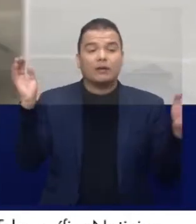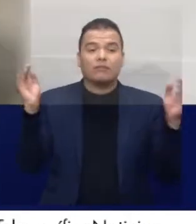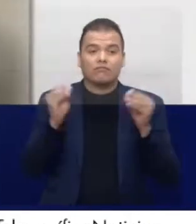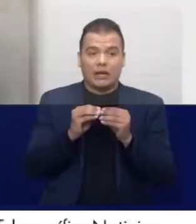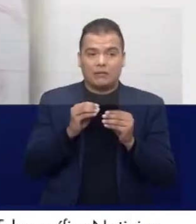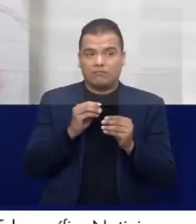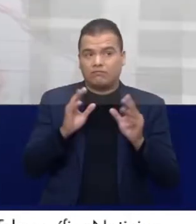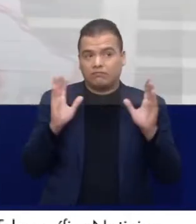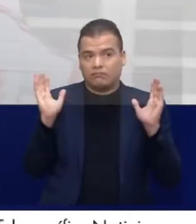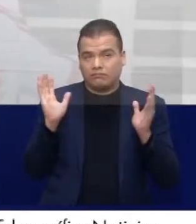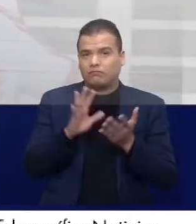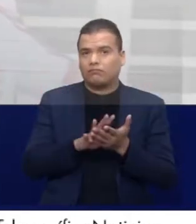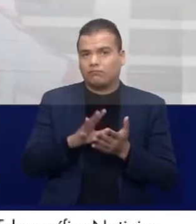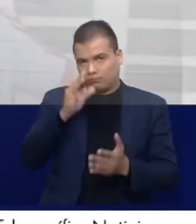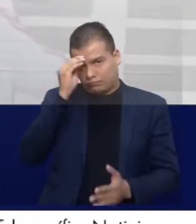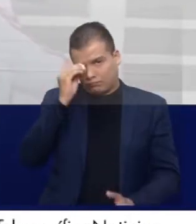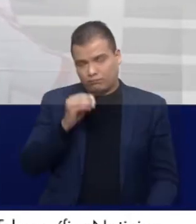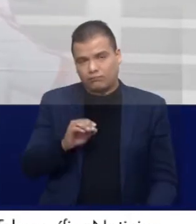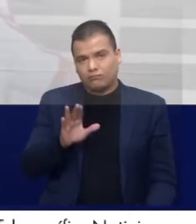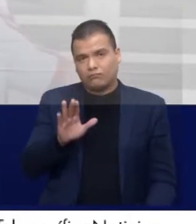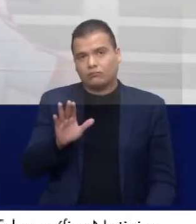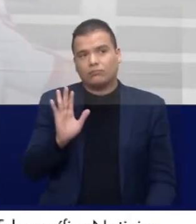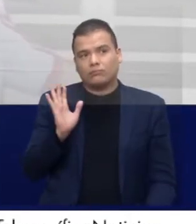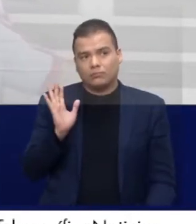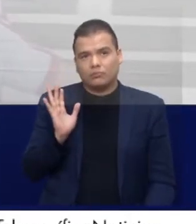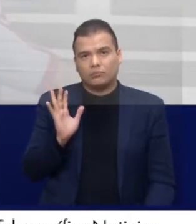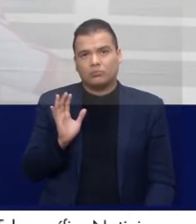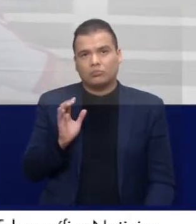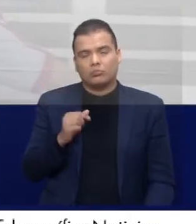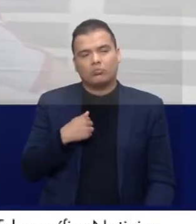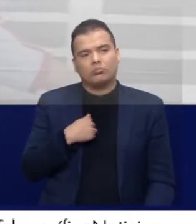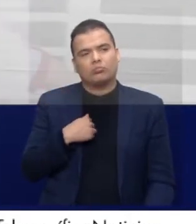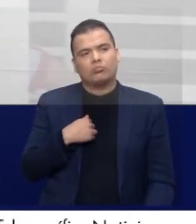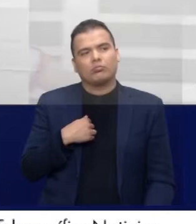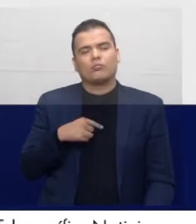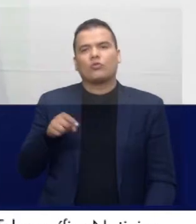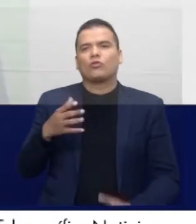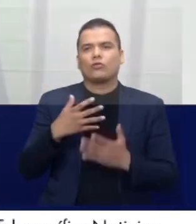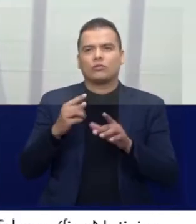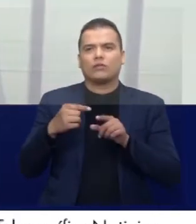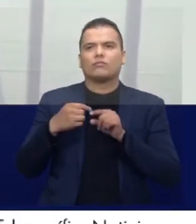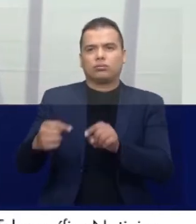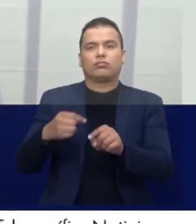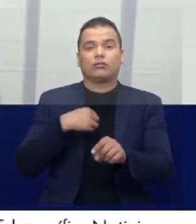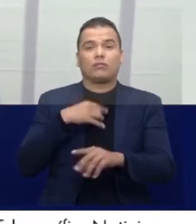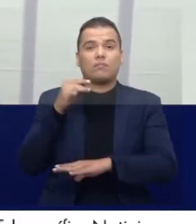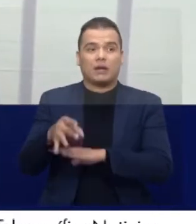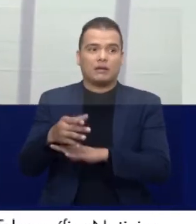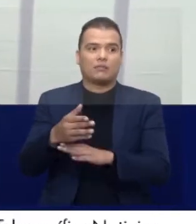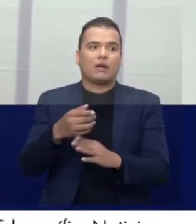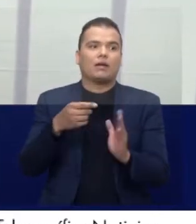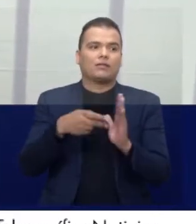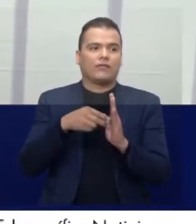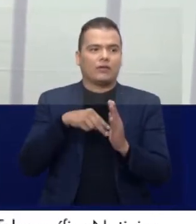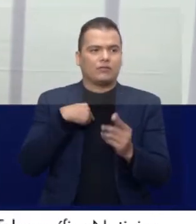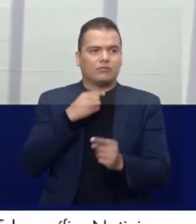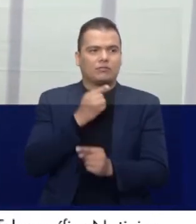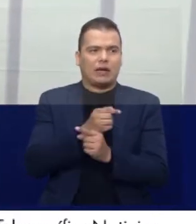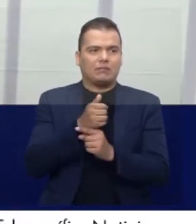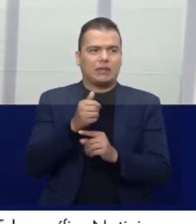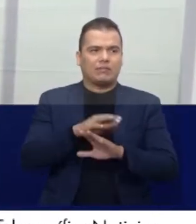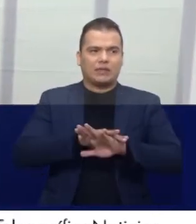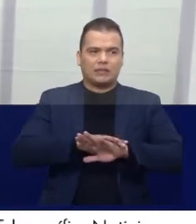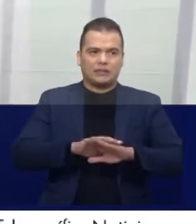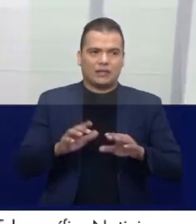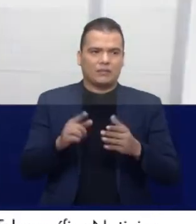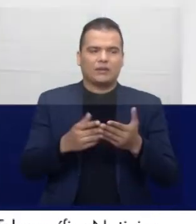hago una kata y si yo gano, pues significa que yo lo hice muy bien. Pero, por ejemplo,